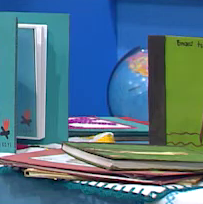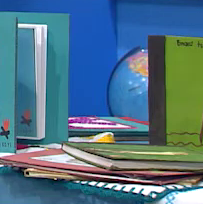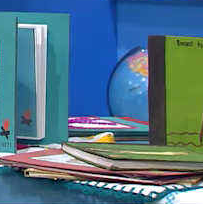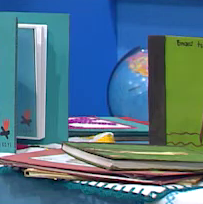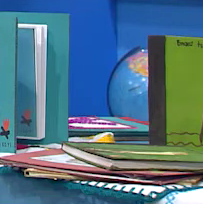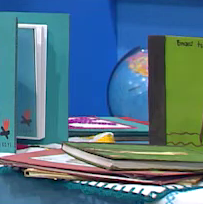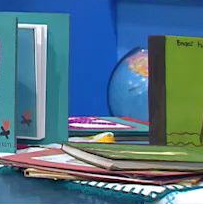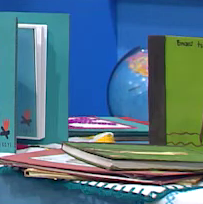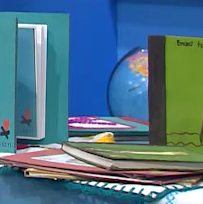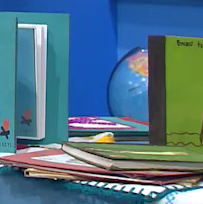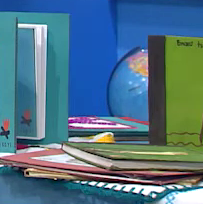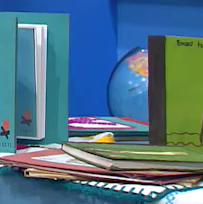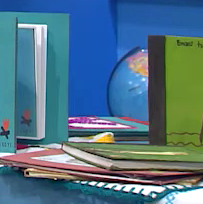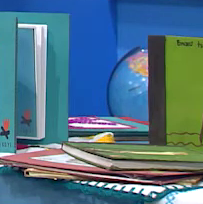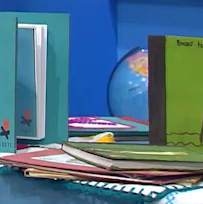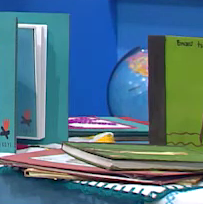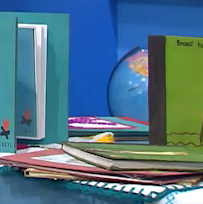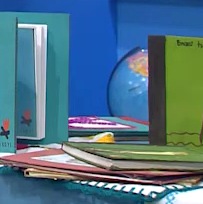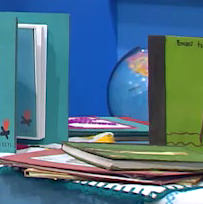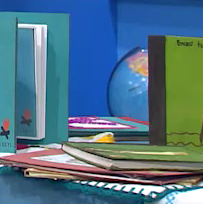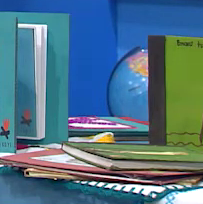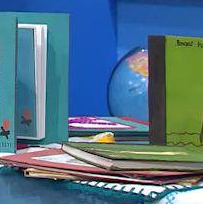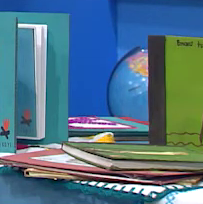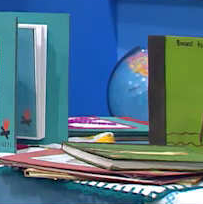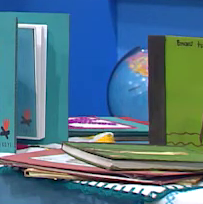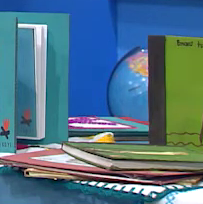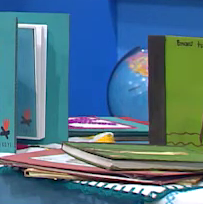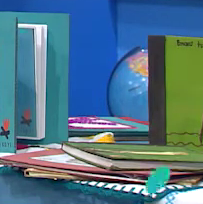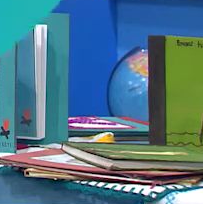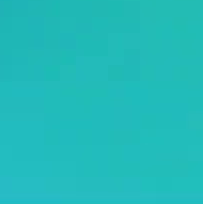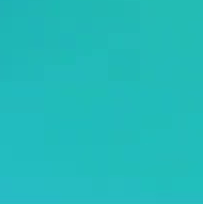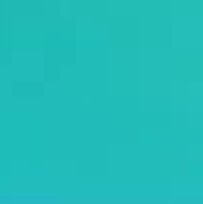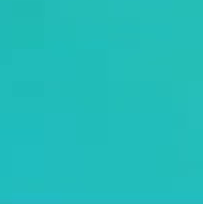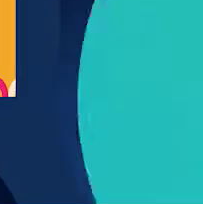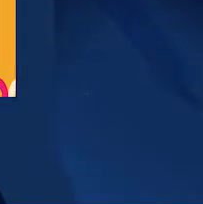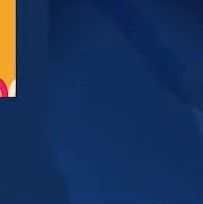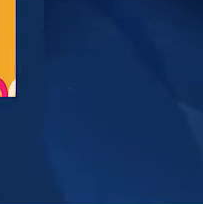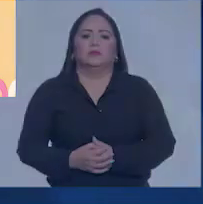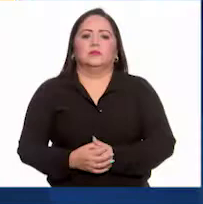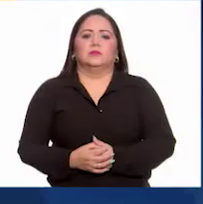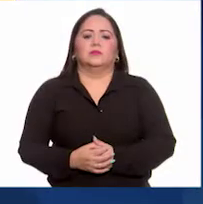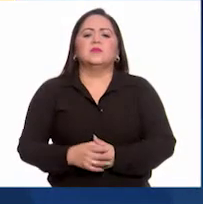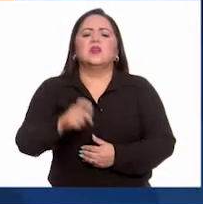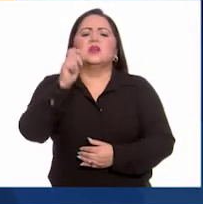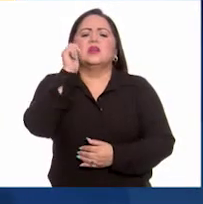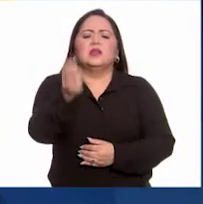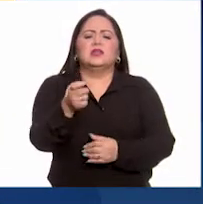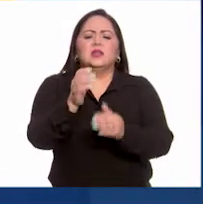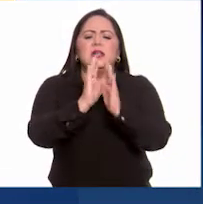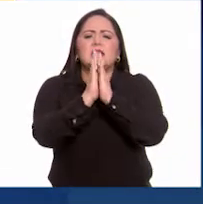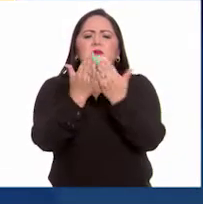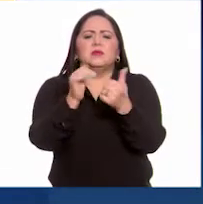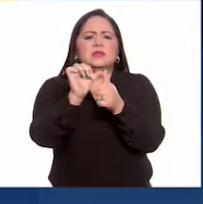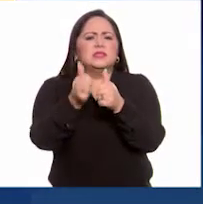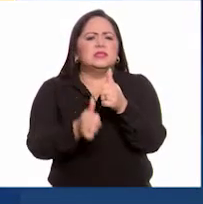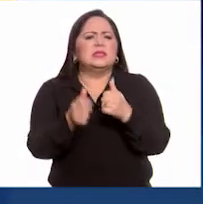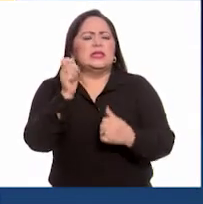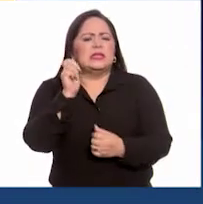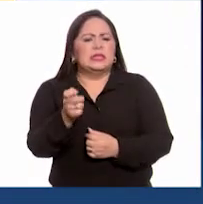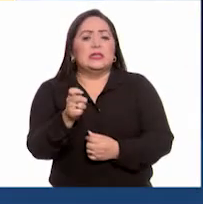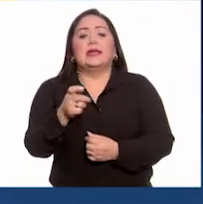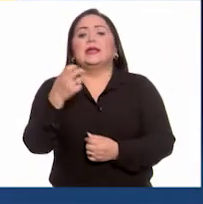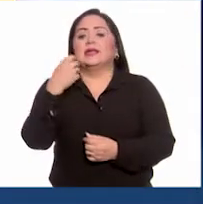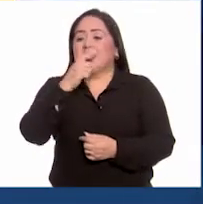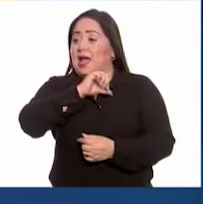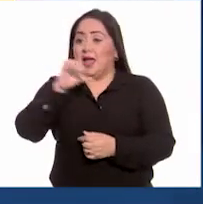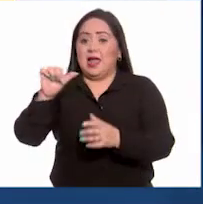el mal ya nasmo la gueta ya nasquita con mí. ¿Qué son los libros artesanales? Me refiero